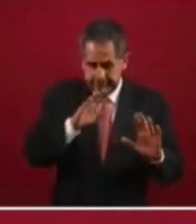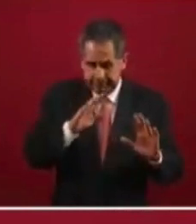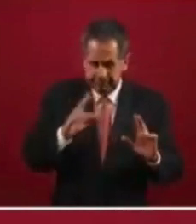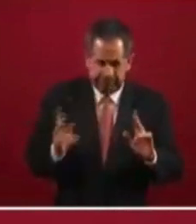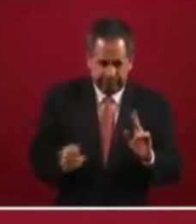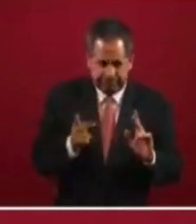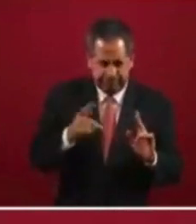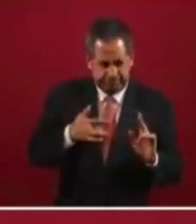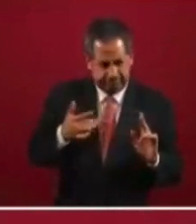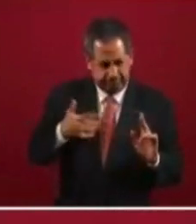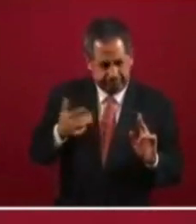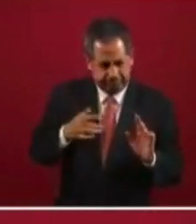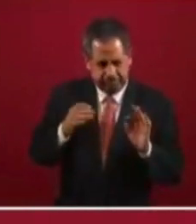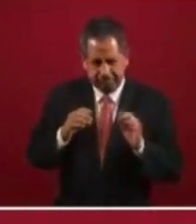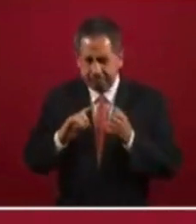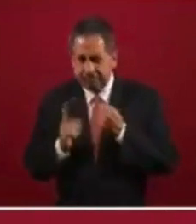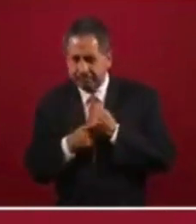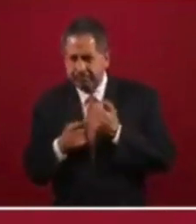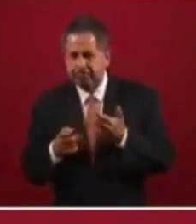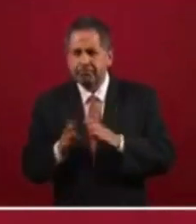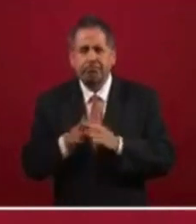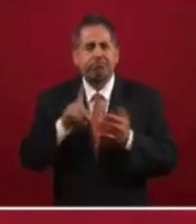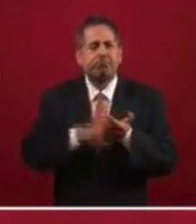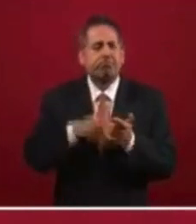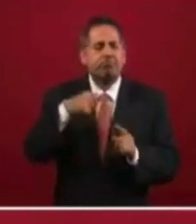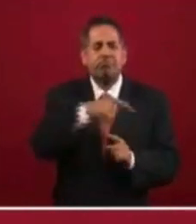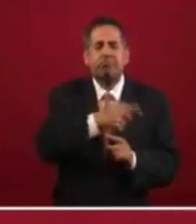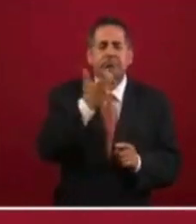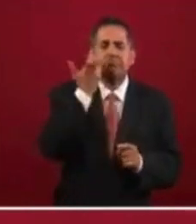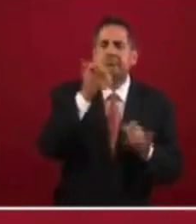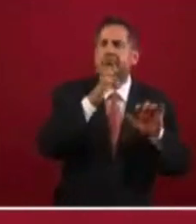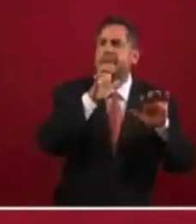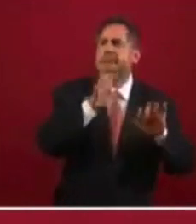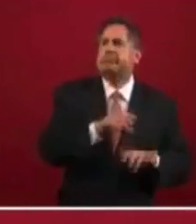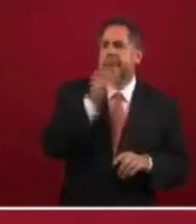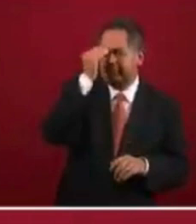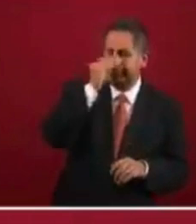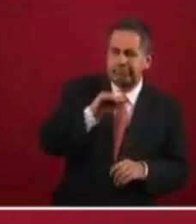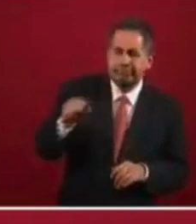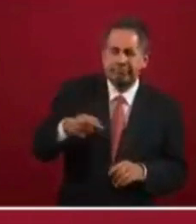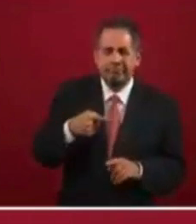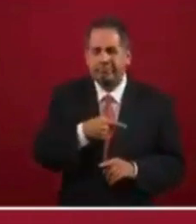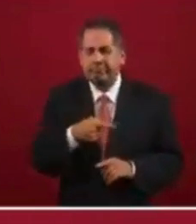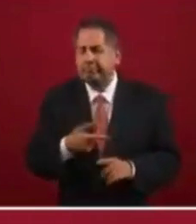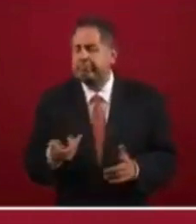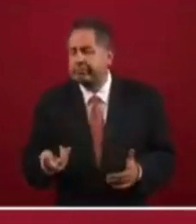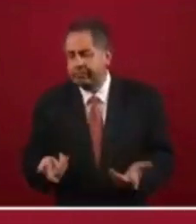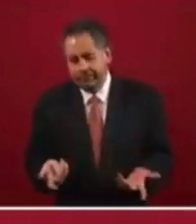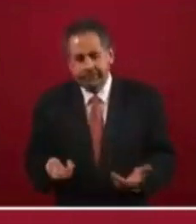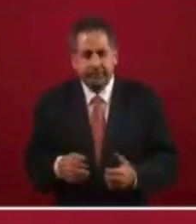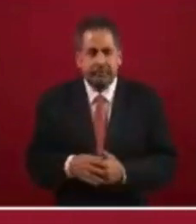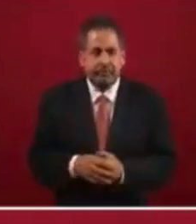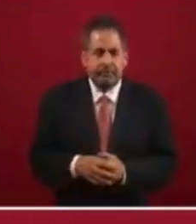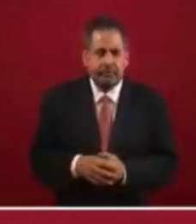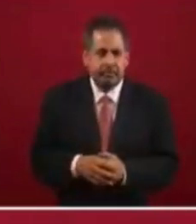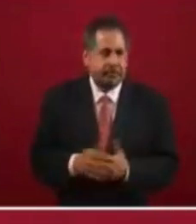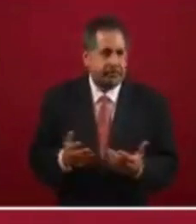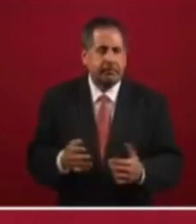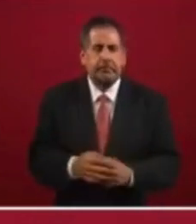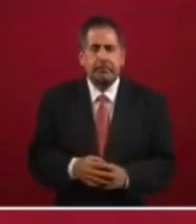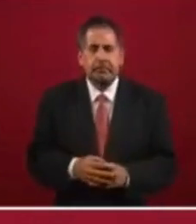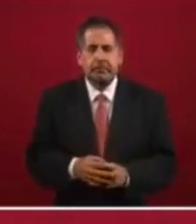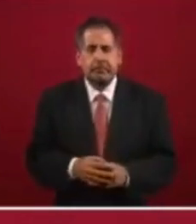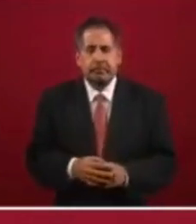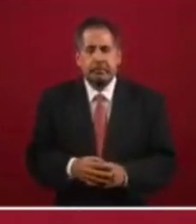preguntarse eso, bueno, de parte de quién, o sea, y muchas veces… Pues